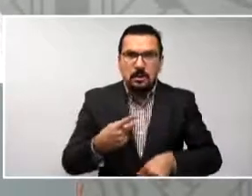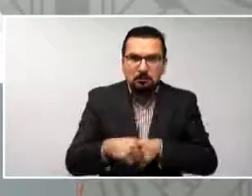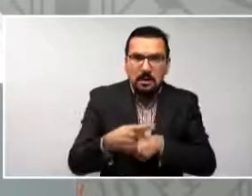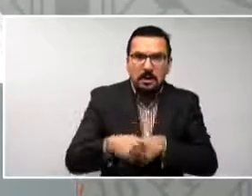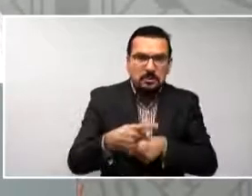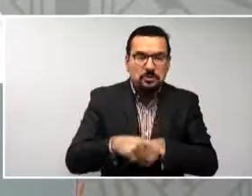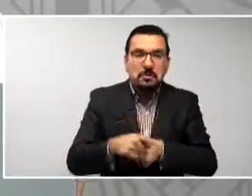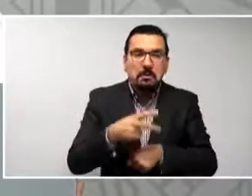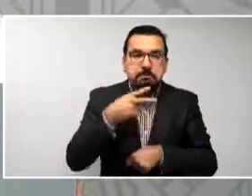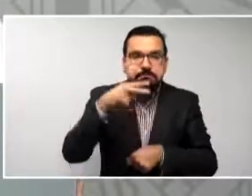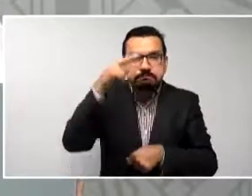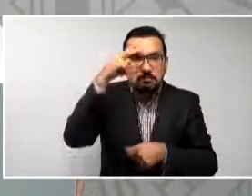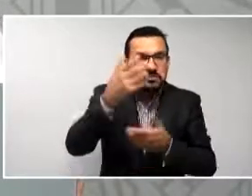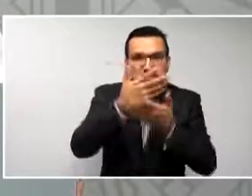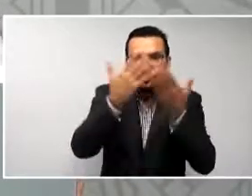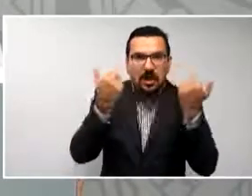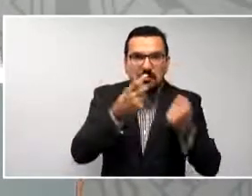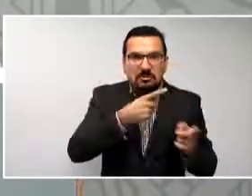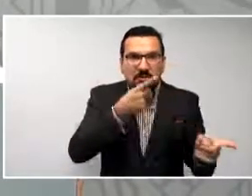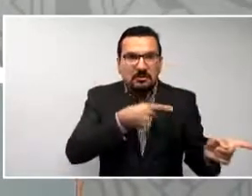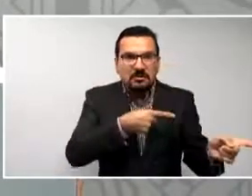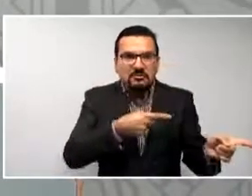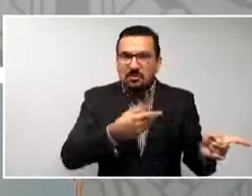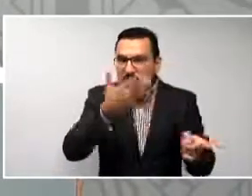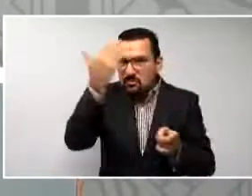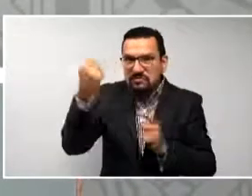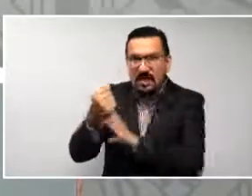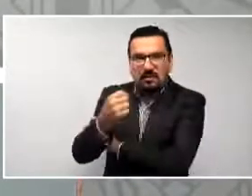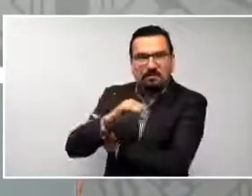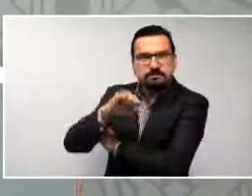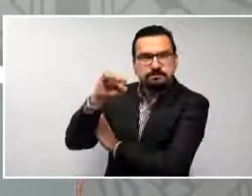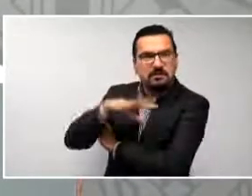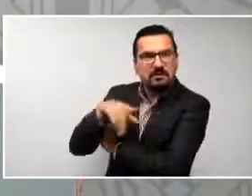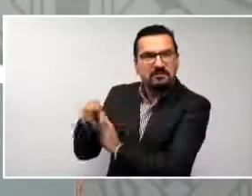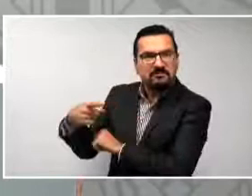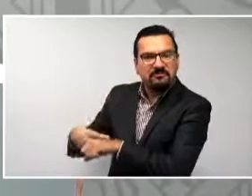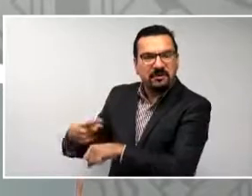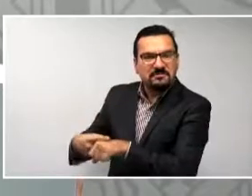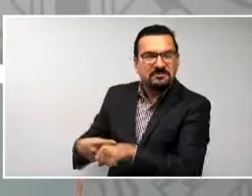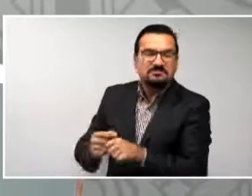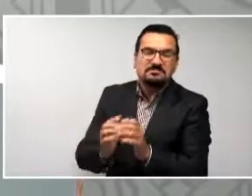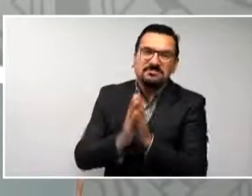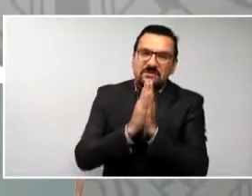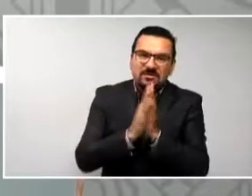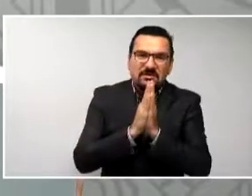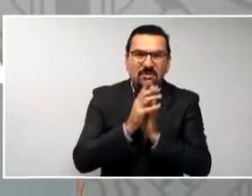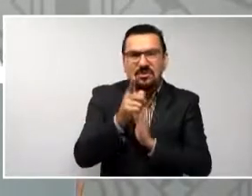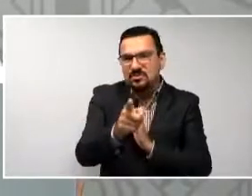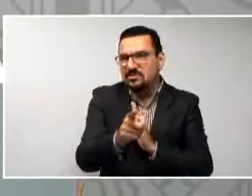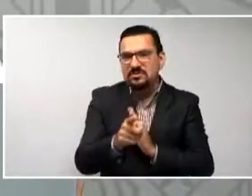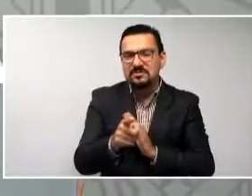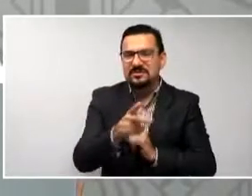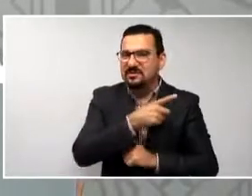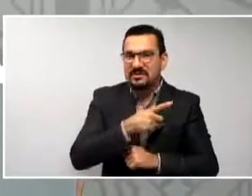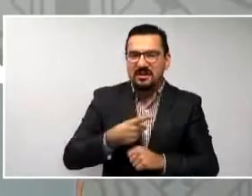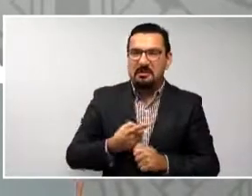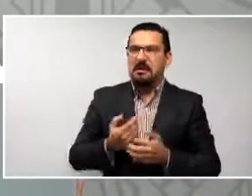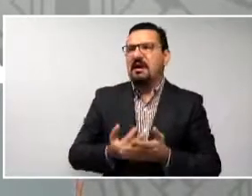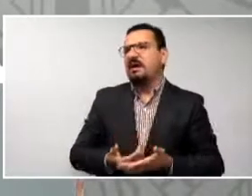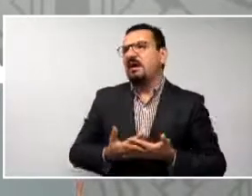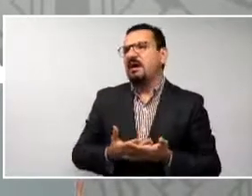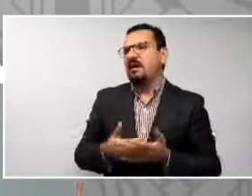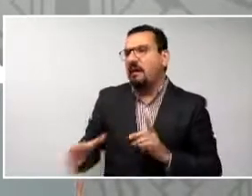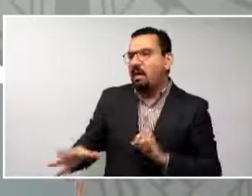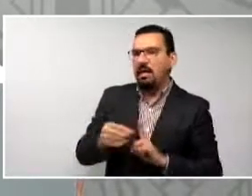y no esté consciente de ello por favor no te esperes a que